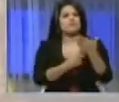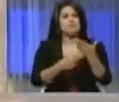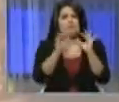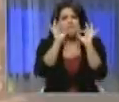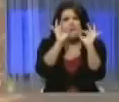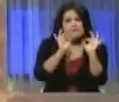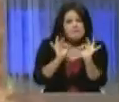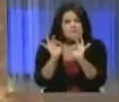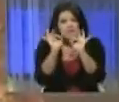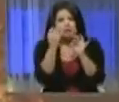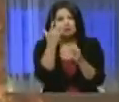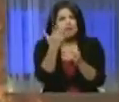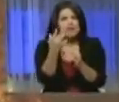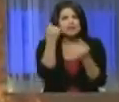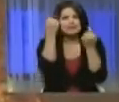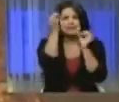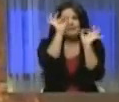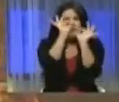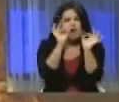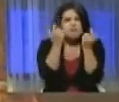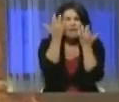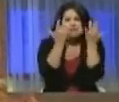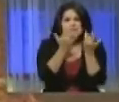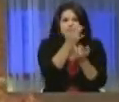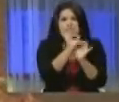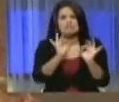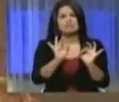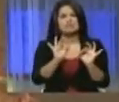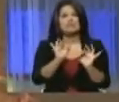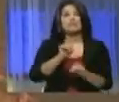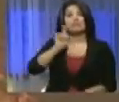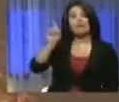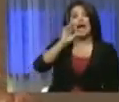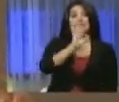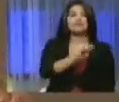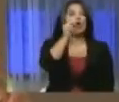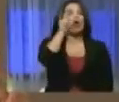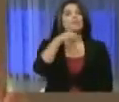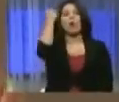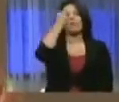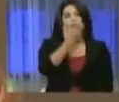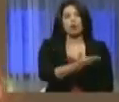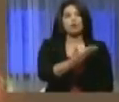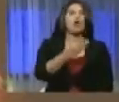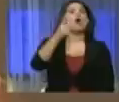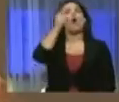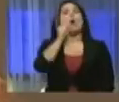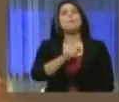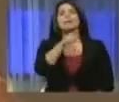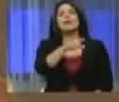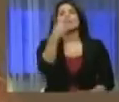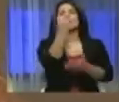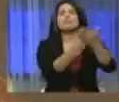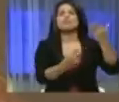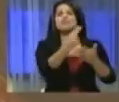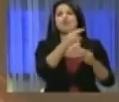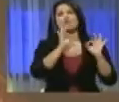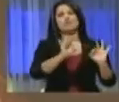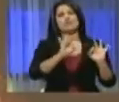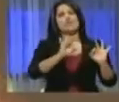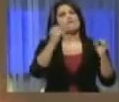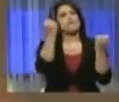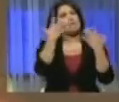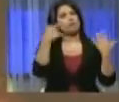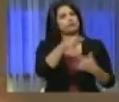de detalle. Así que ese es el Libertador que vio Espinosa. Uno de los más grandes artistas plásticos, y desde esa mirada el